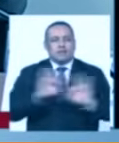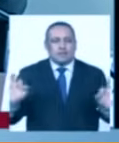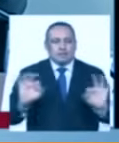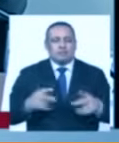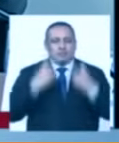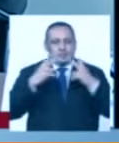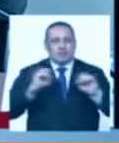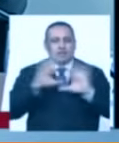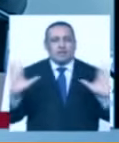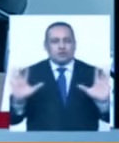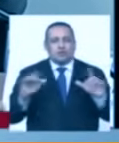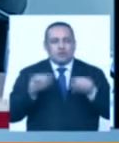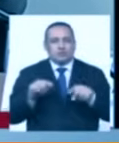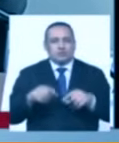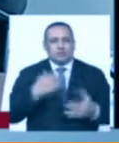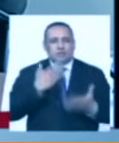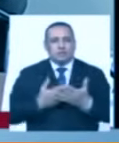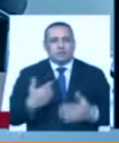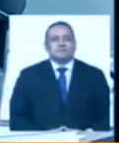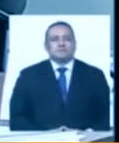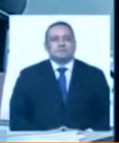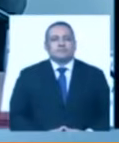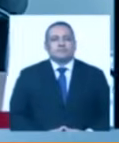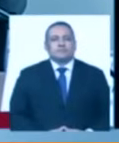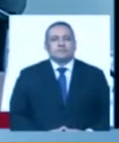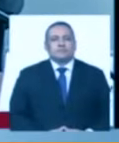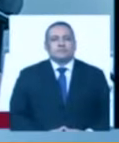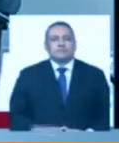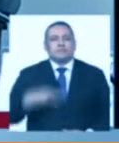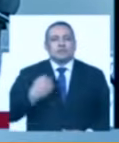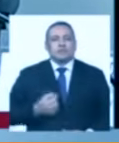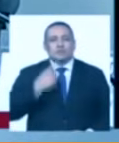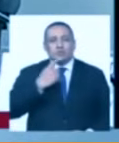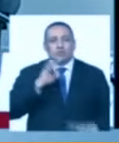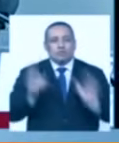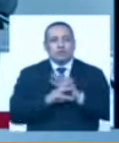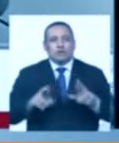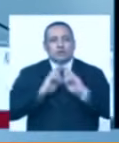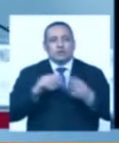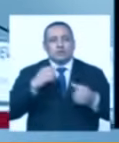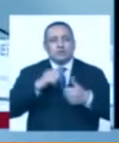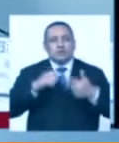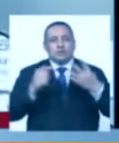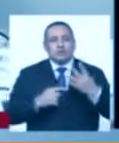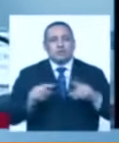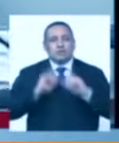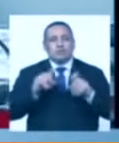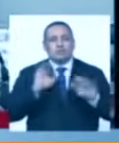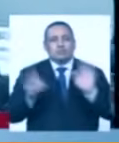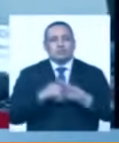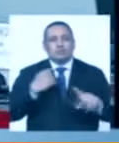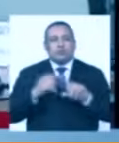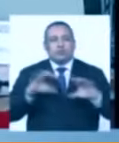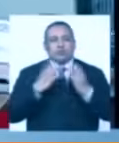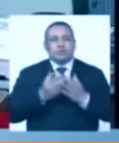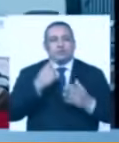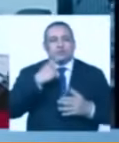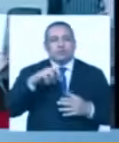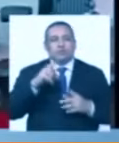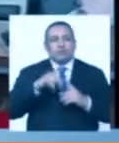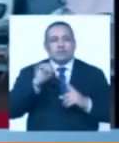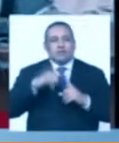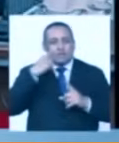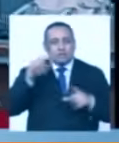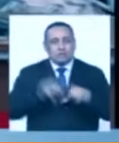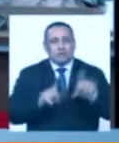Que quede bien claro eso. Gracias, señora presidenta. Señora Patricia, no ha respondido a las preguntas mencionadas por la congresista Puerto Latino.